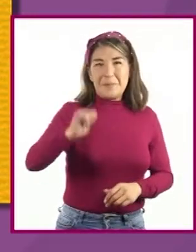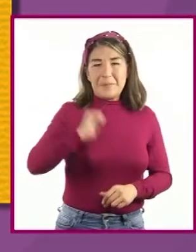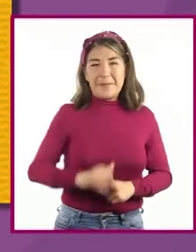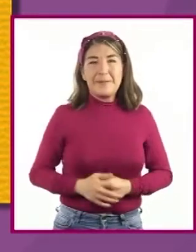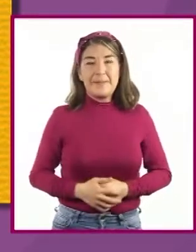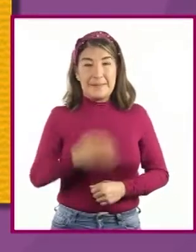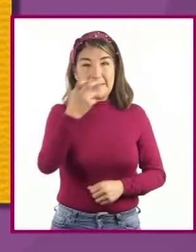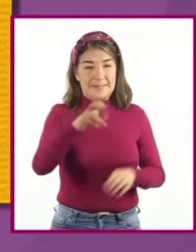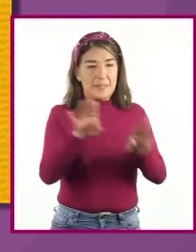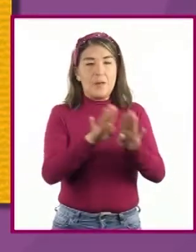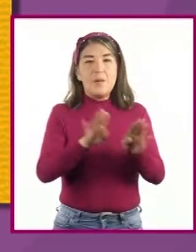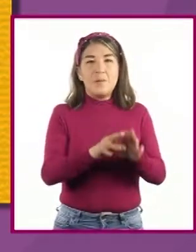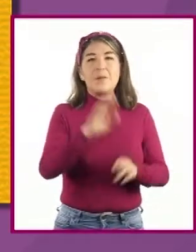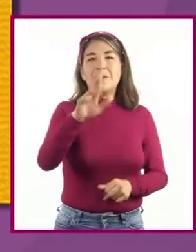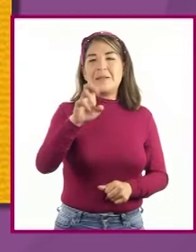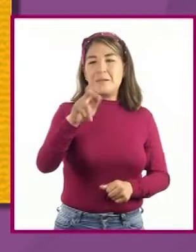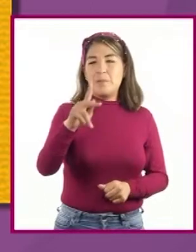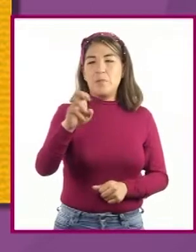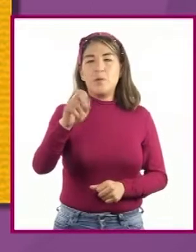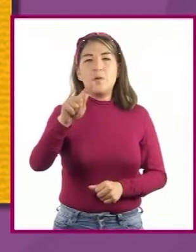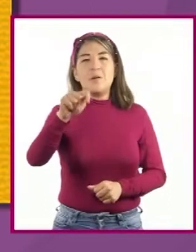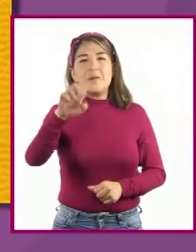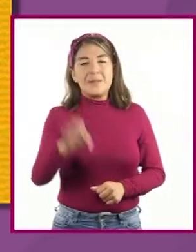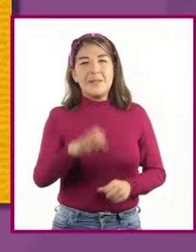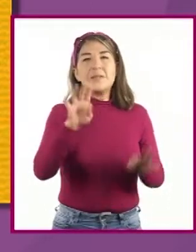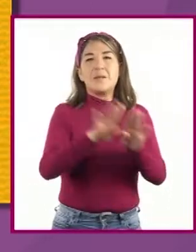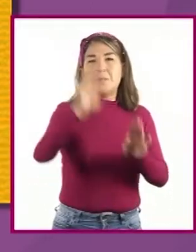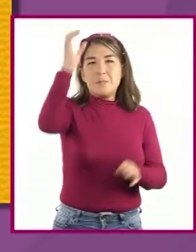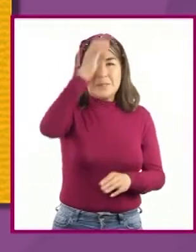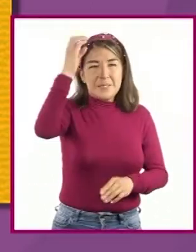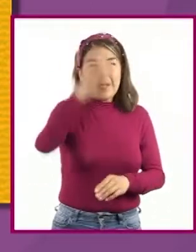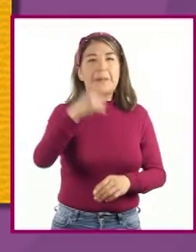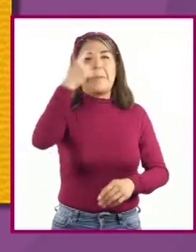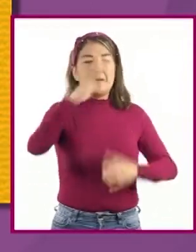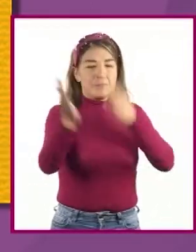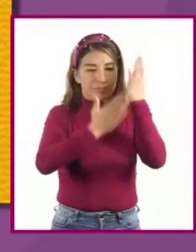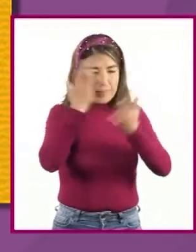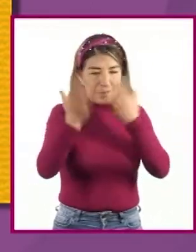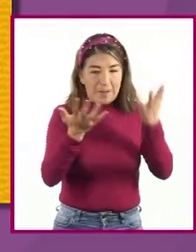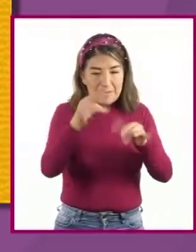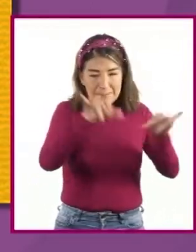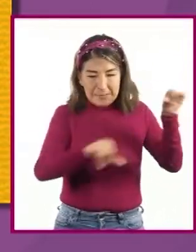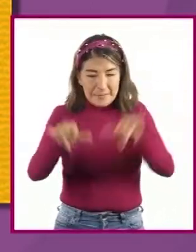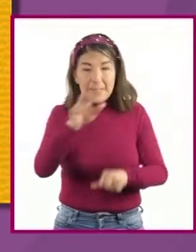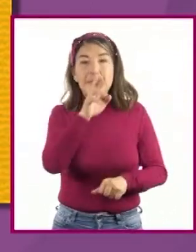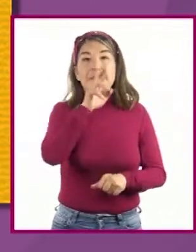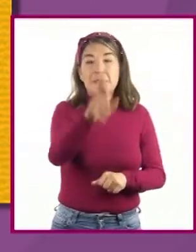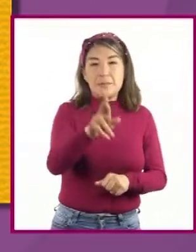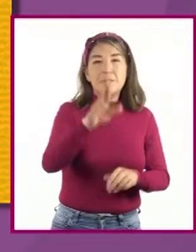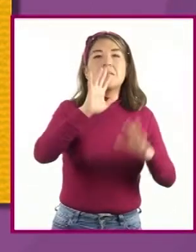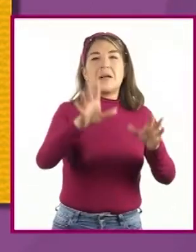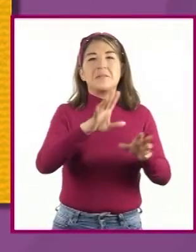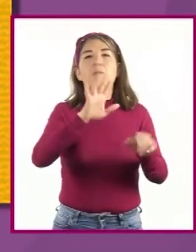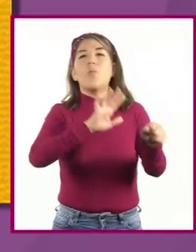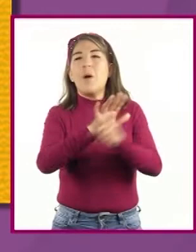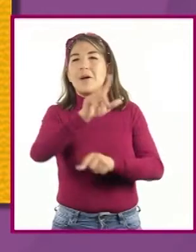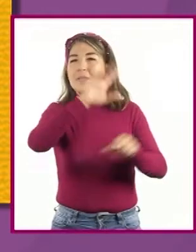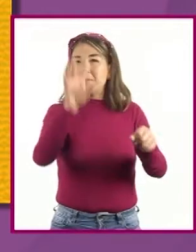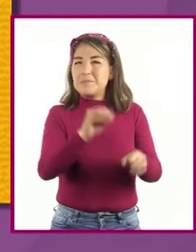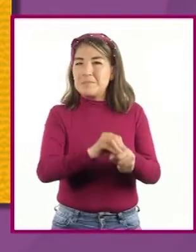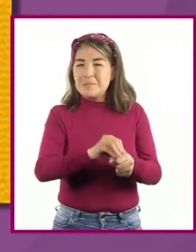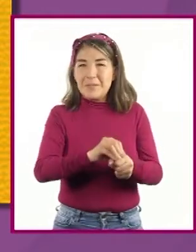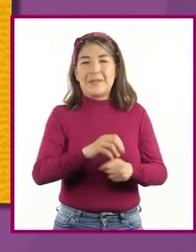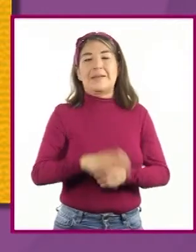un reporte de investigación científico es una descripción de un estudio realizado, de sus resultados y conclusiones.